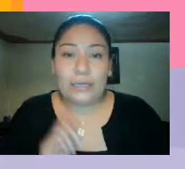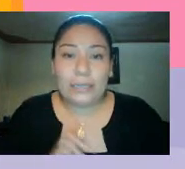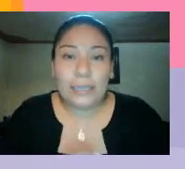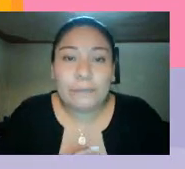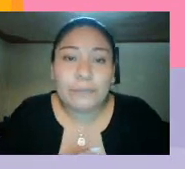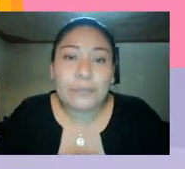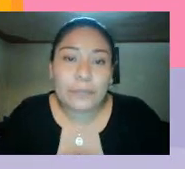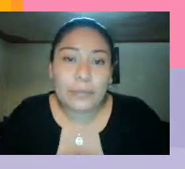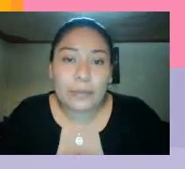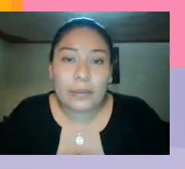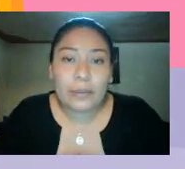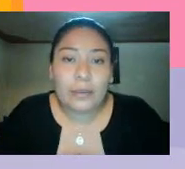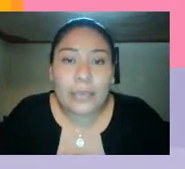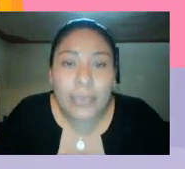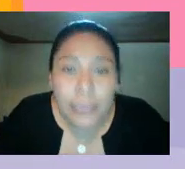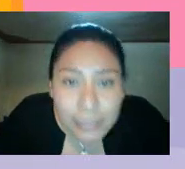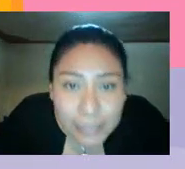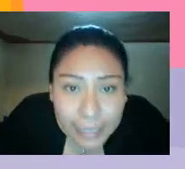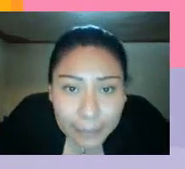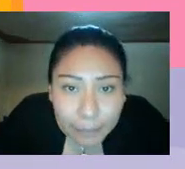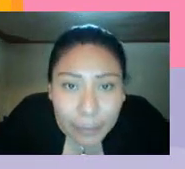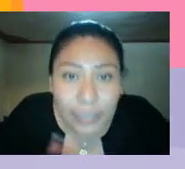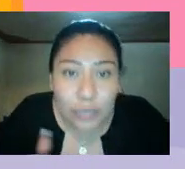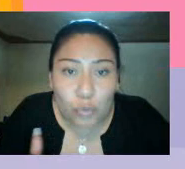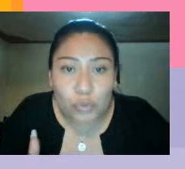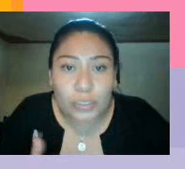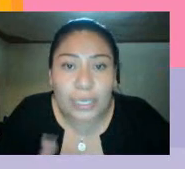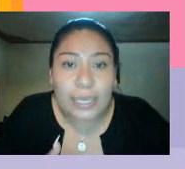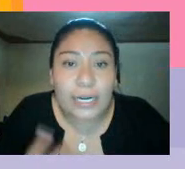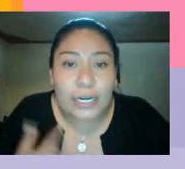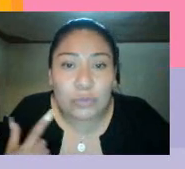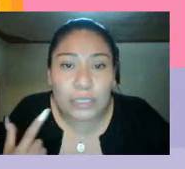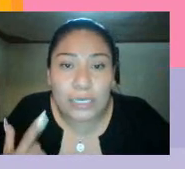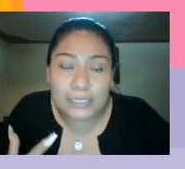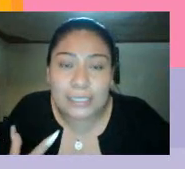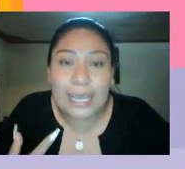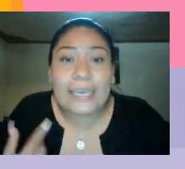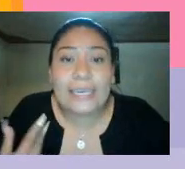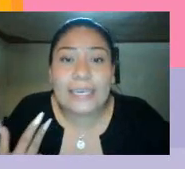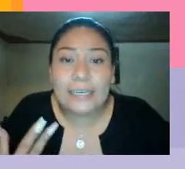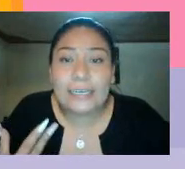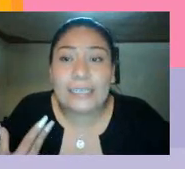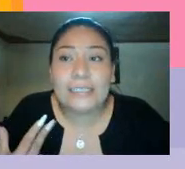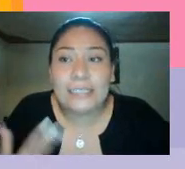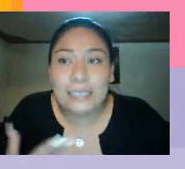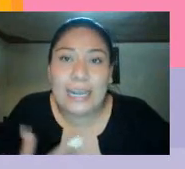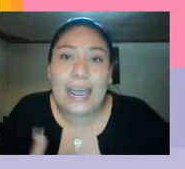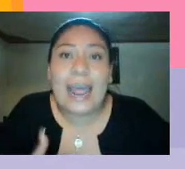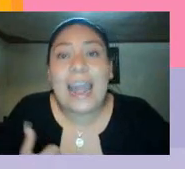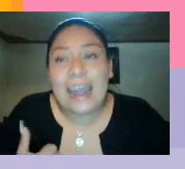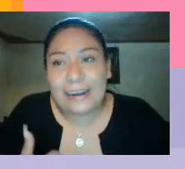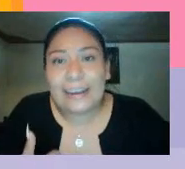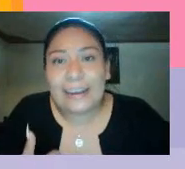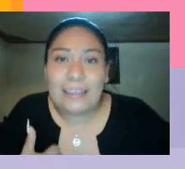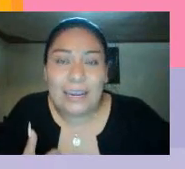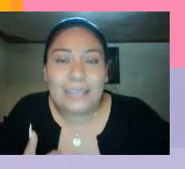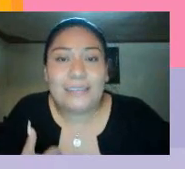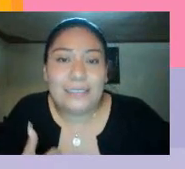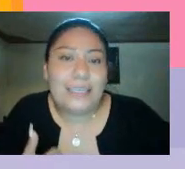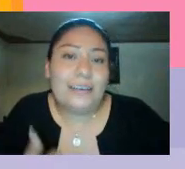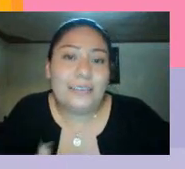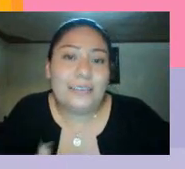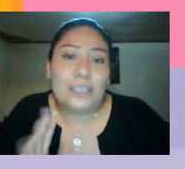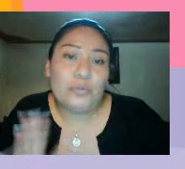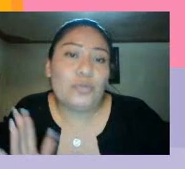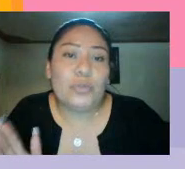de un cartel que dice reduce, reutiliza y recicla. La regla de las